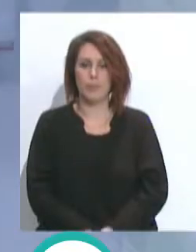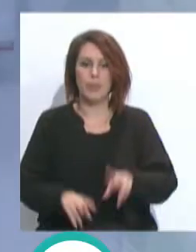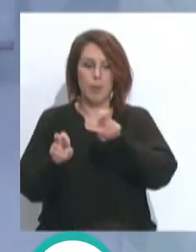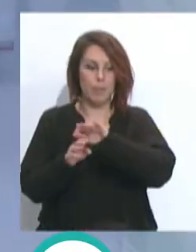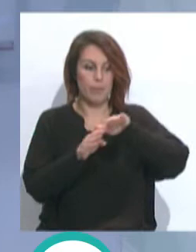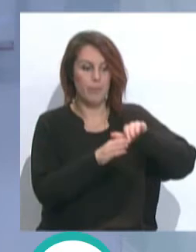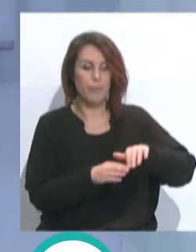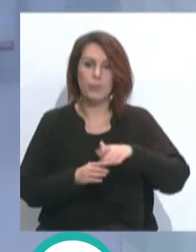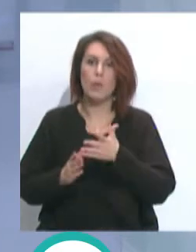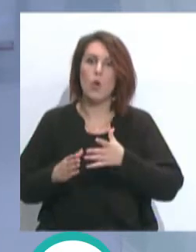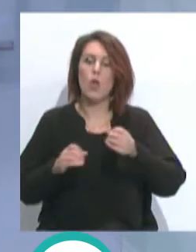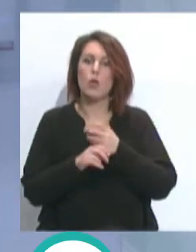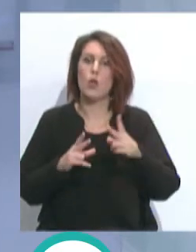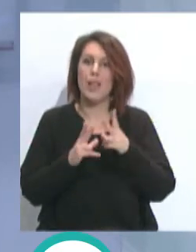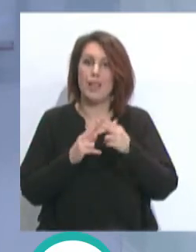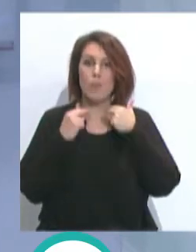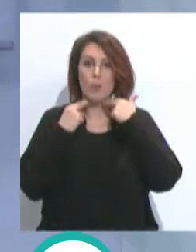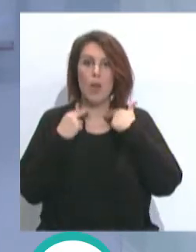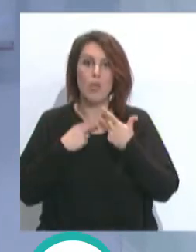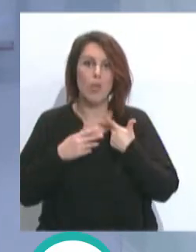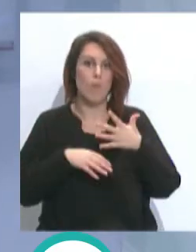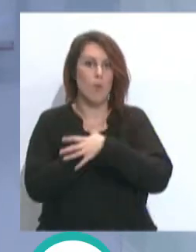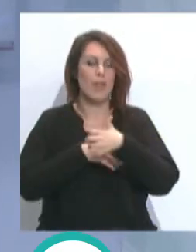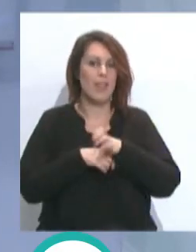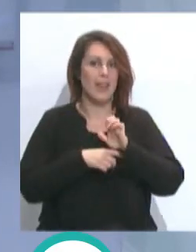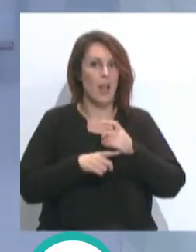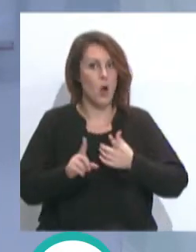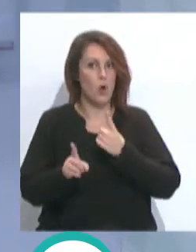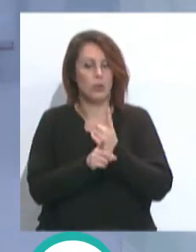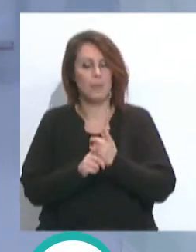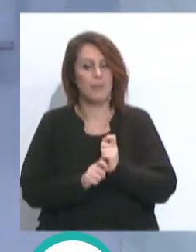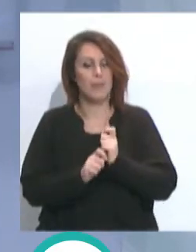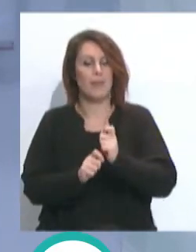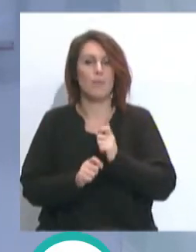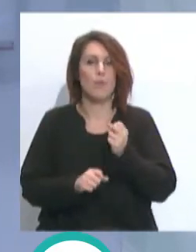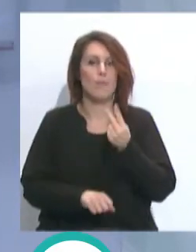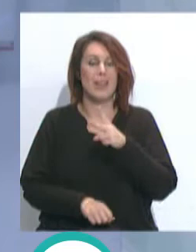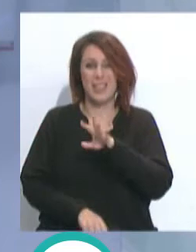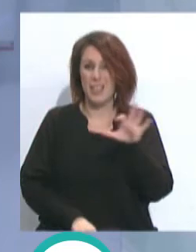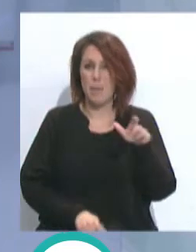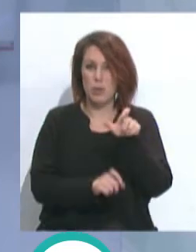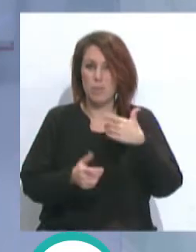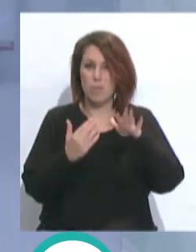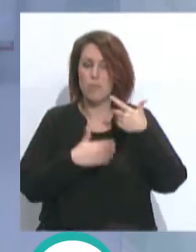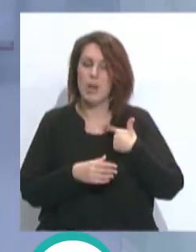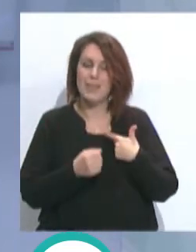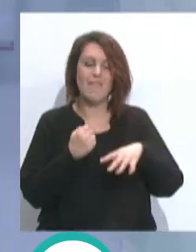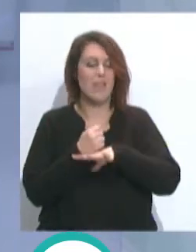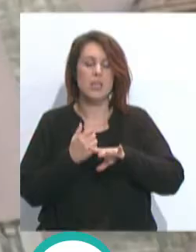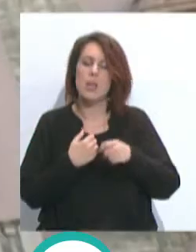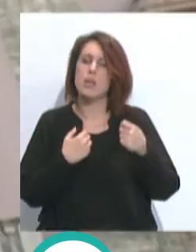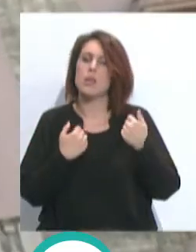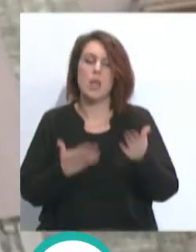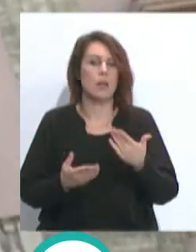Cambiamos de asunto. El Fondo Social de Diputación contra la Pobreza Energética garantizó a más de 2.500 personas los suministros básicos